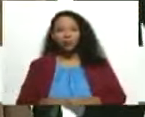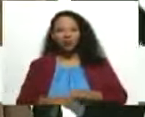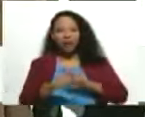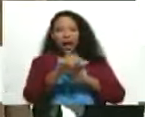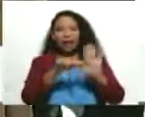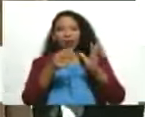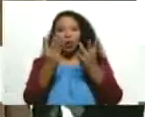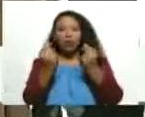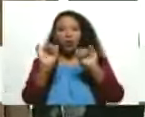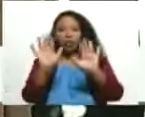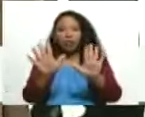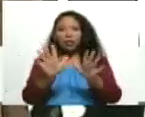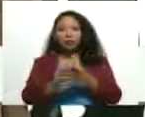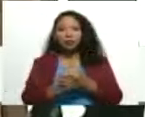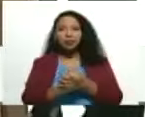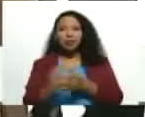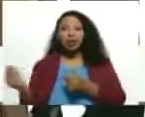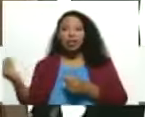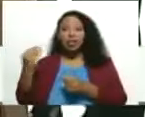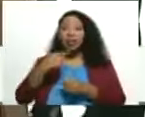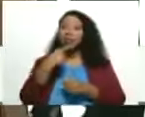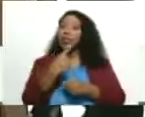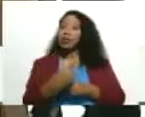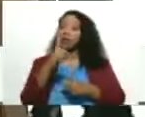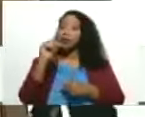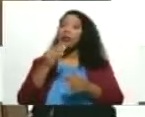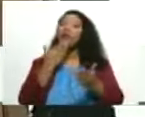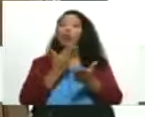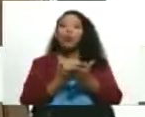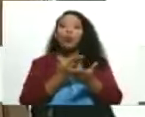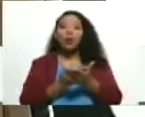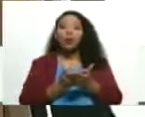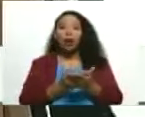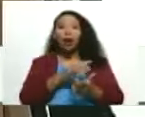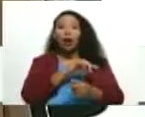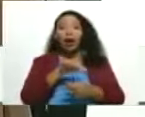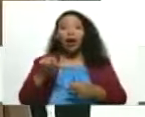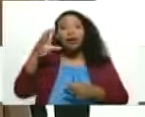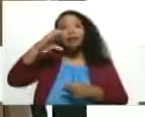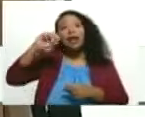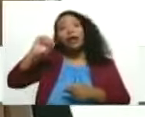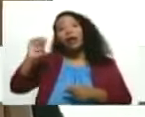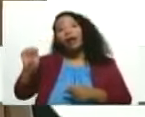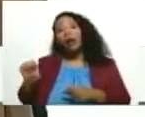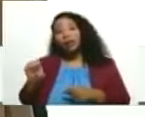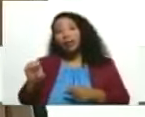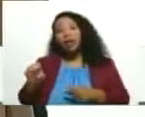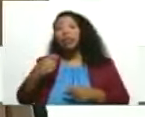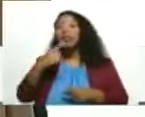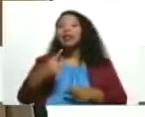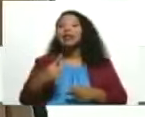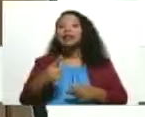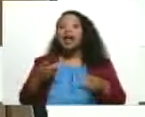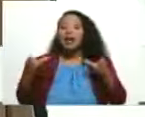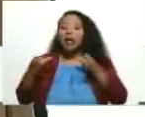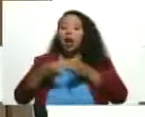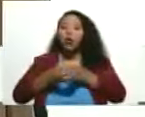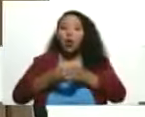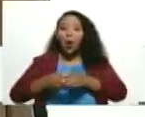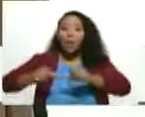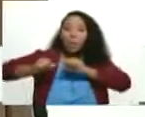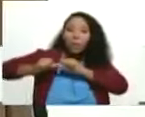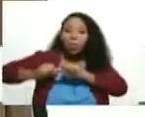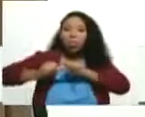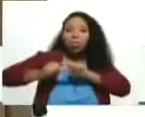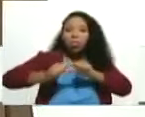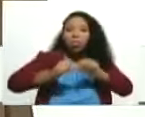10. Además, ha hablado de las propuestas, que el Consejo Nacional Electoral se declara en sesión permanente